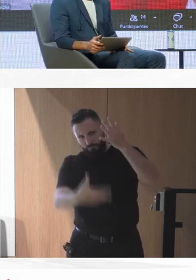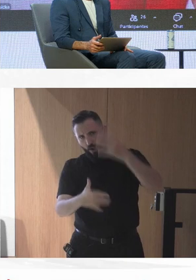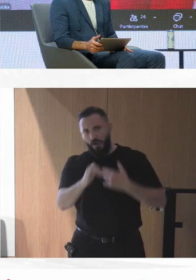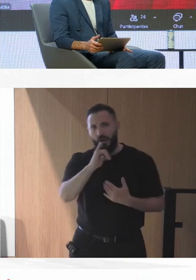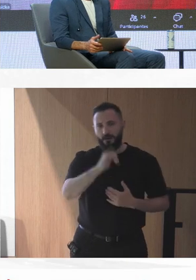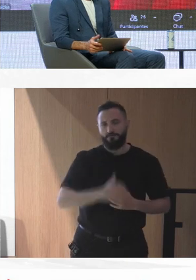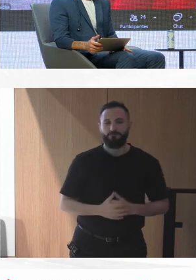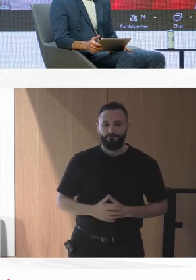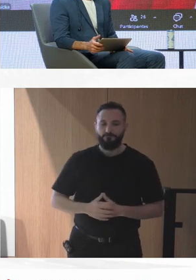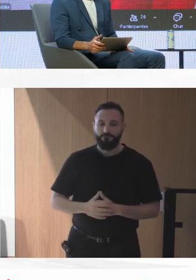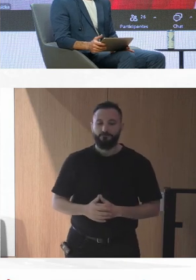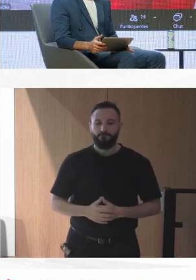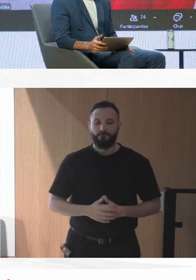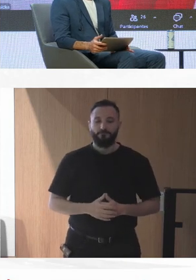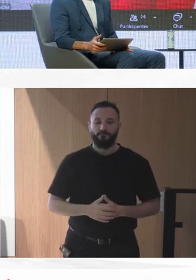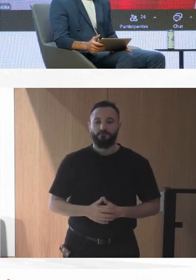Y